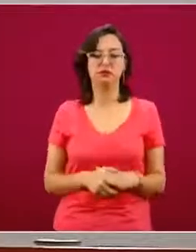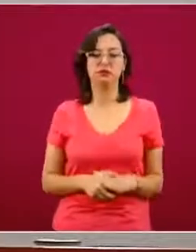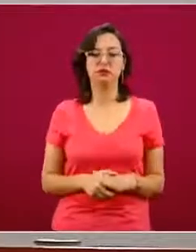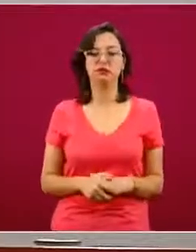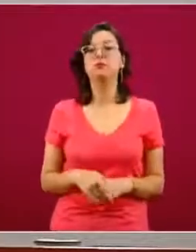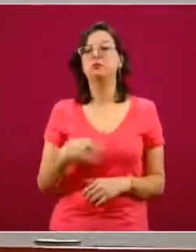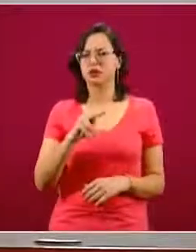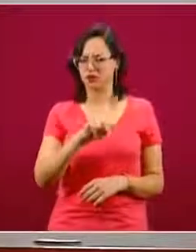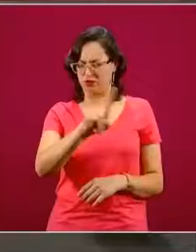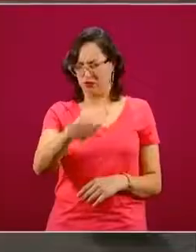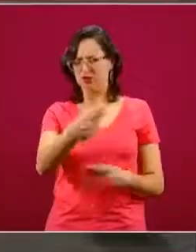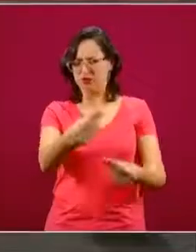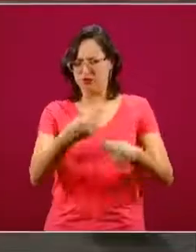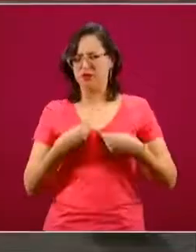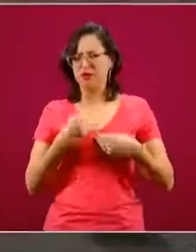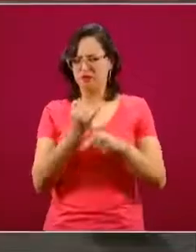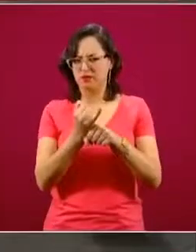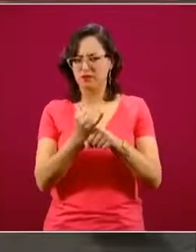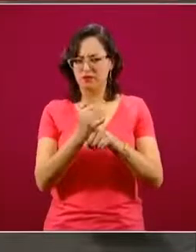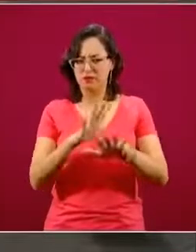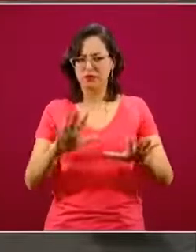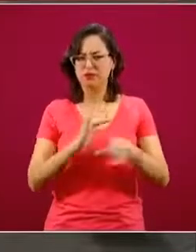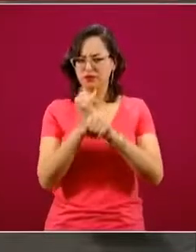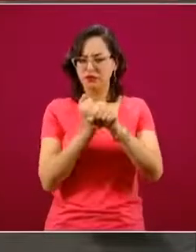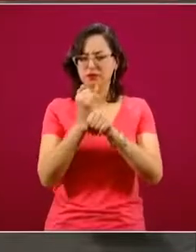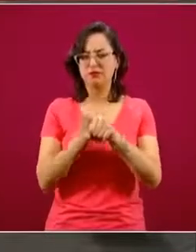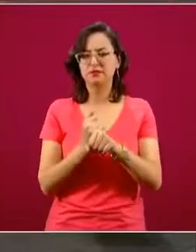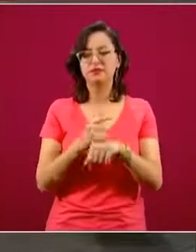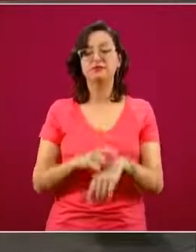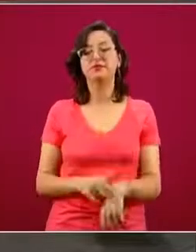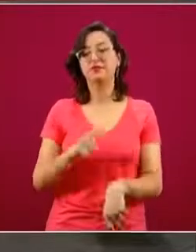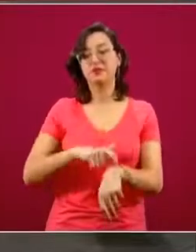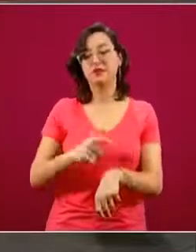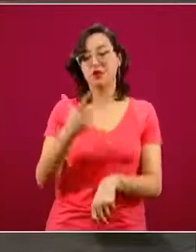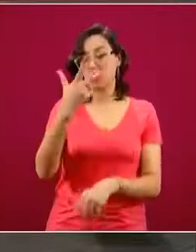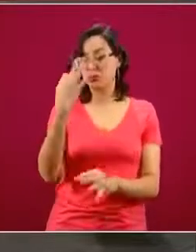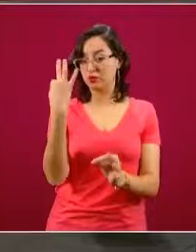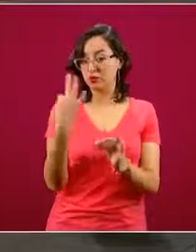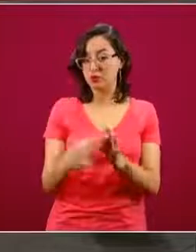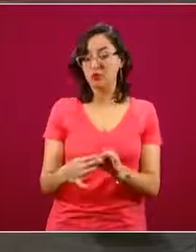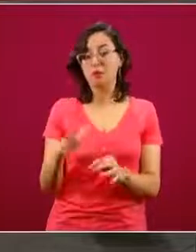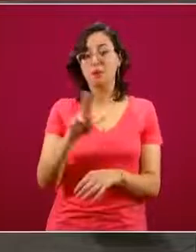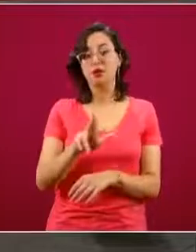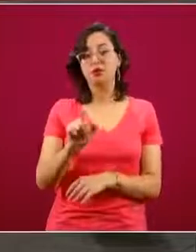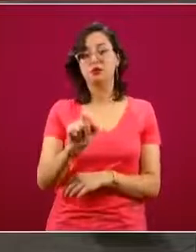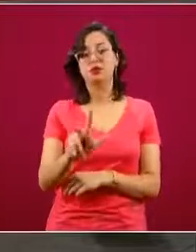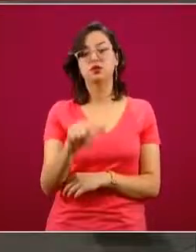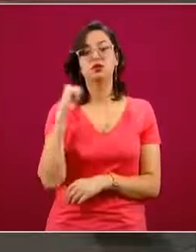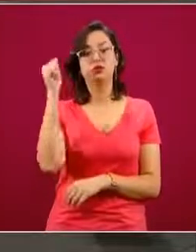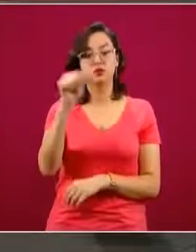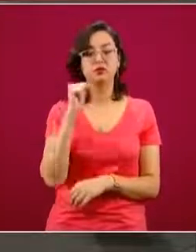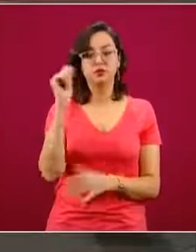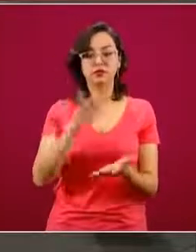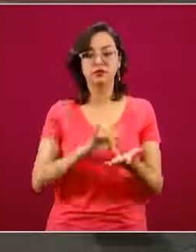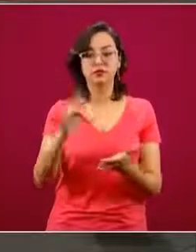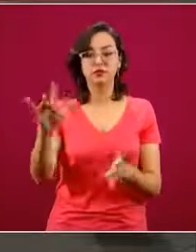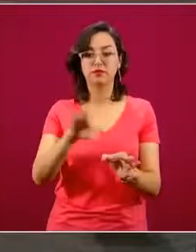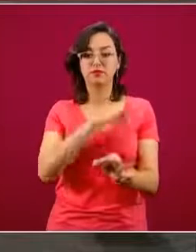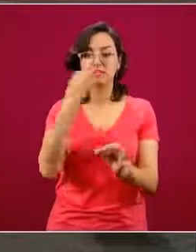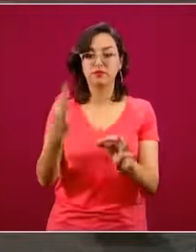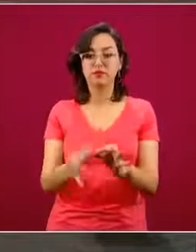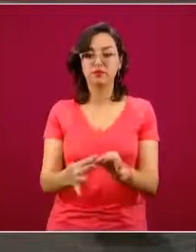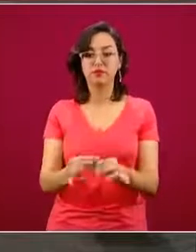Pero si me pasa los datos le damos seguimiento. Muchas gracias, aquí terminamos, son las 20 horas en punto, martes 28 de abril. Gracias.